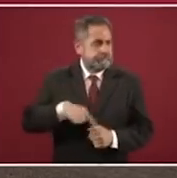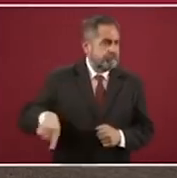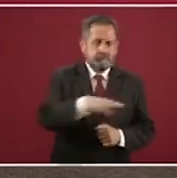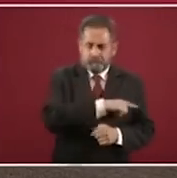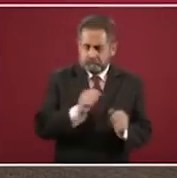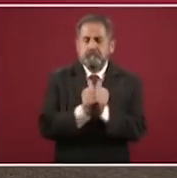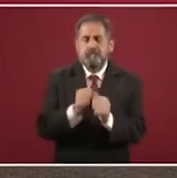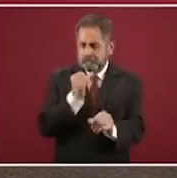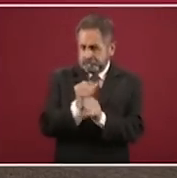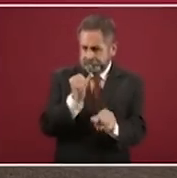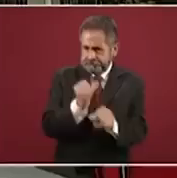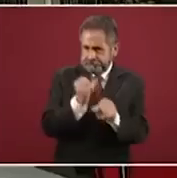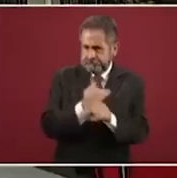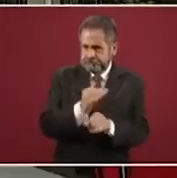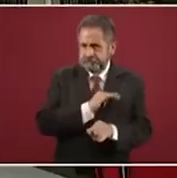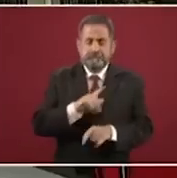Ya vieron